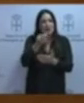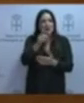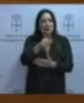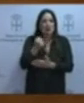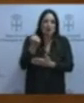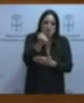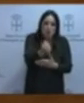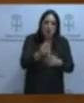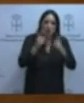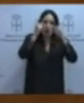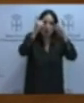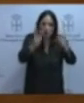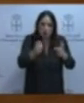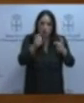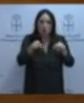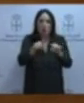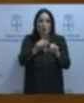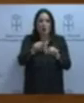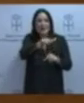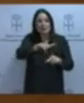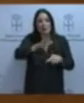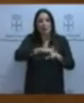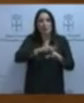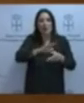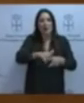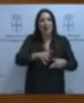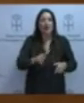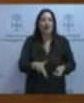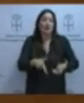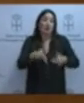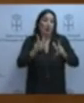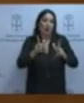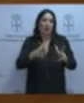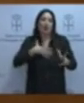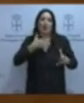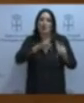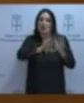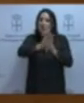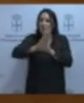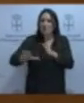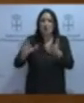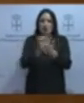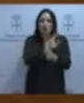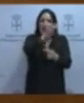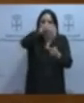como primer espacio de democracia en el que se atopa cualquier vecino en su vida cotidiana.